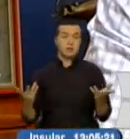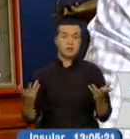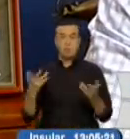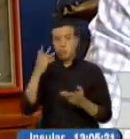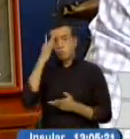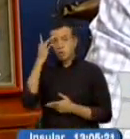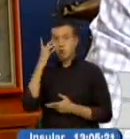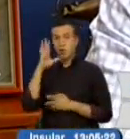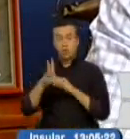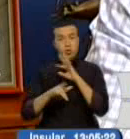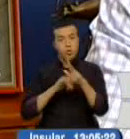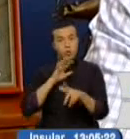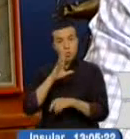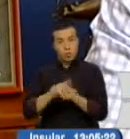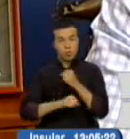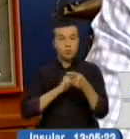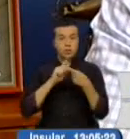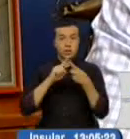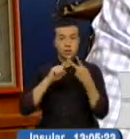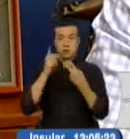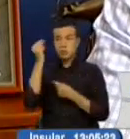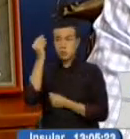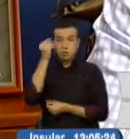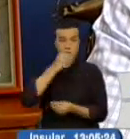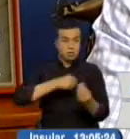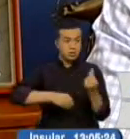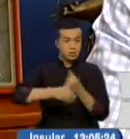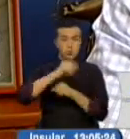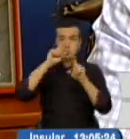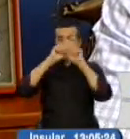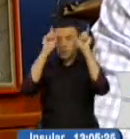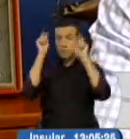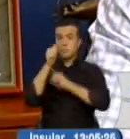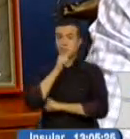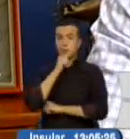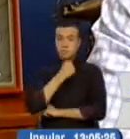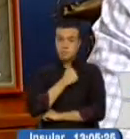como producto del robo, pero también como producto de las inversiones que tiene que hacer el sector privado para